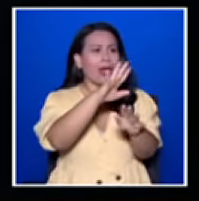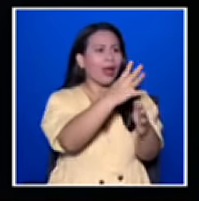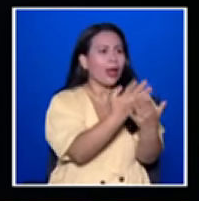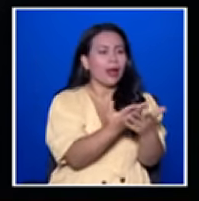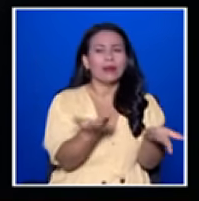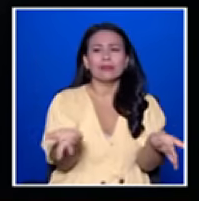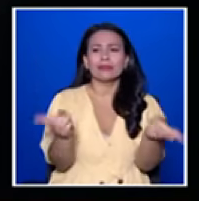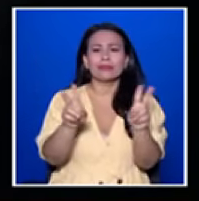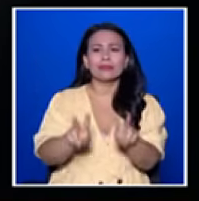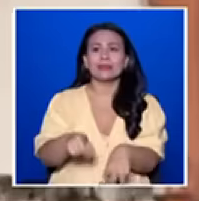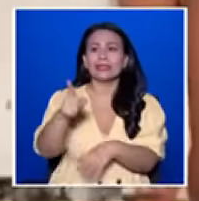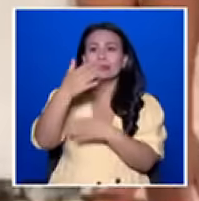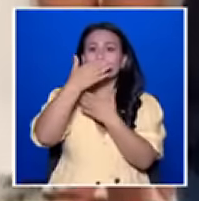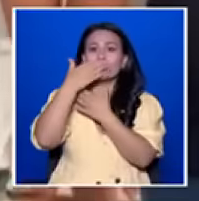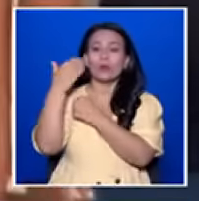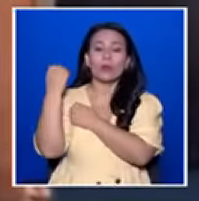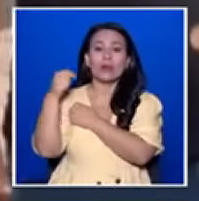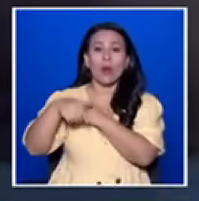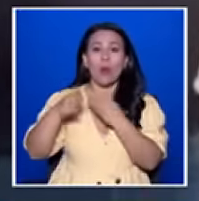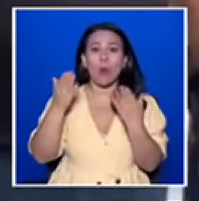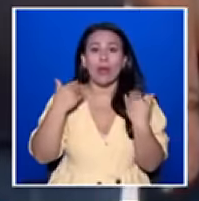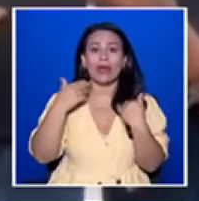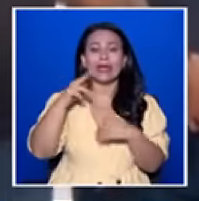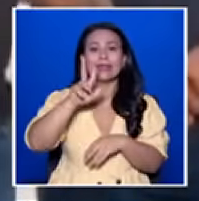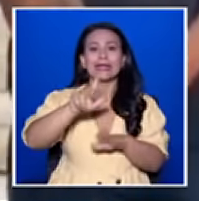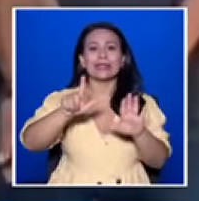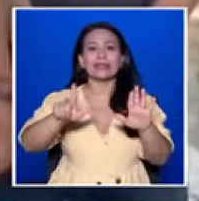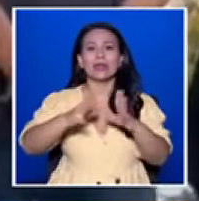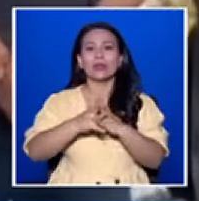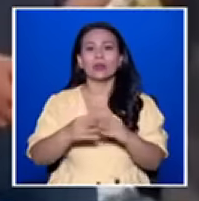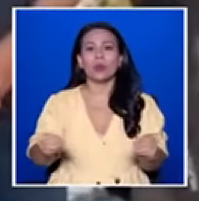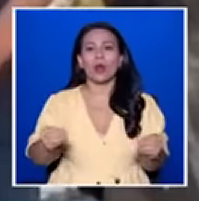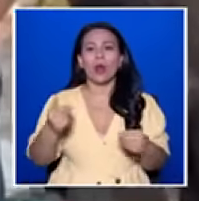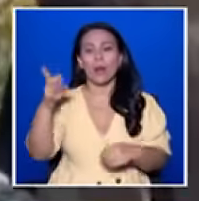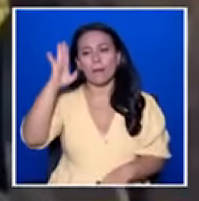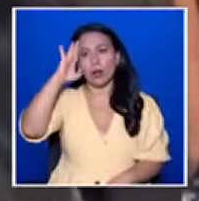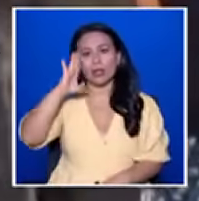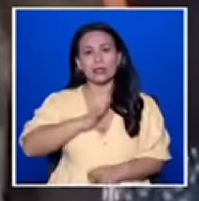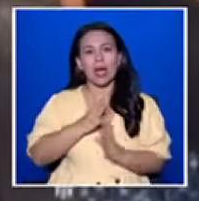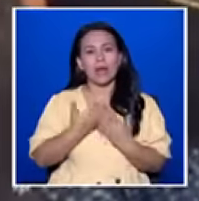37 casos de secuestro, todos resueltos por la UNACE.